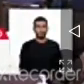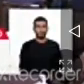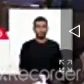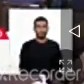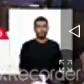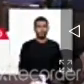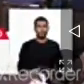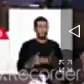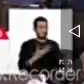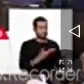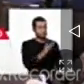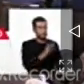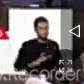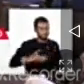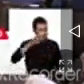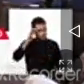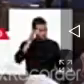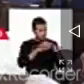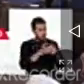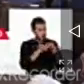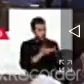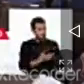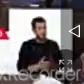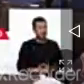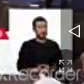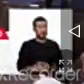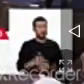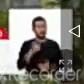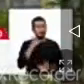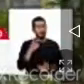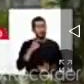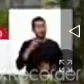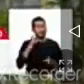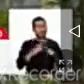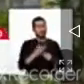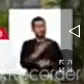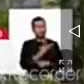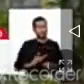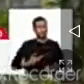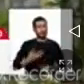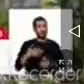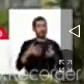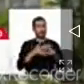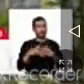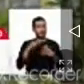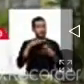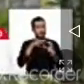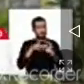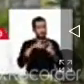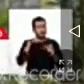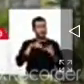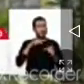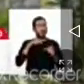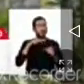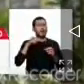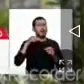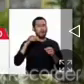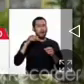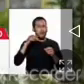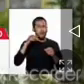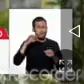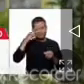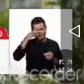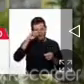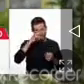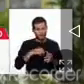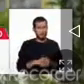Señor presidente del Congreso, señor expresidente de los Estados Unidos Mexicanos,